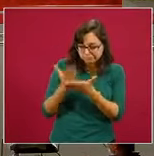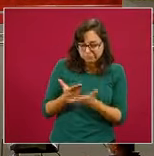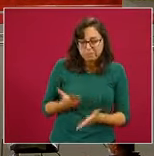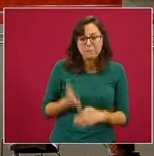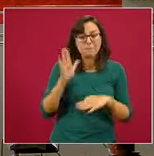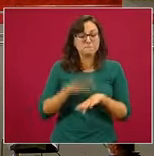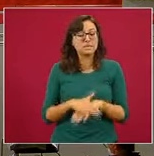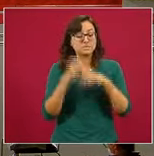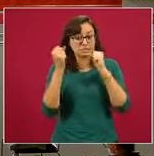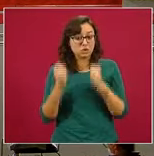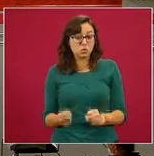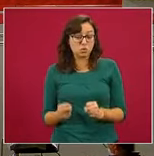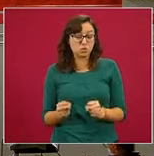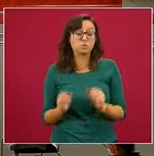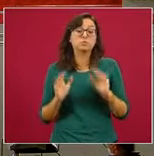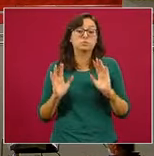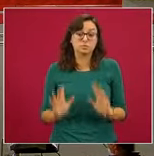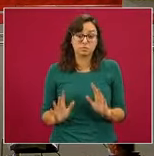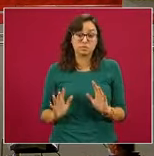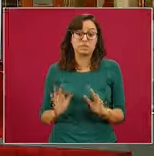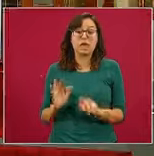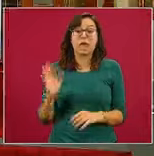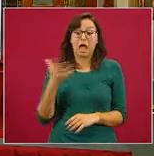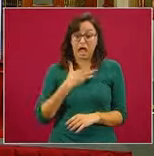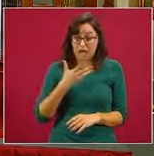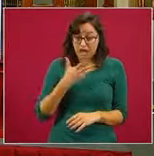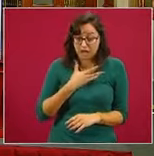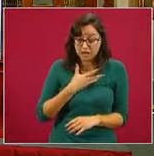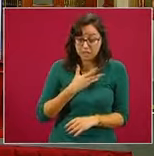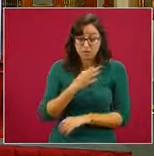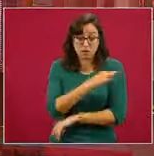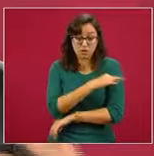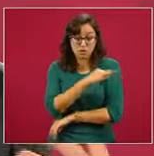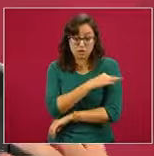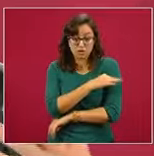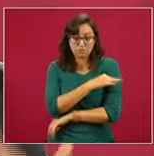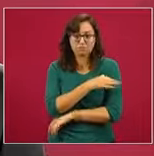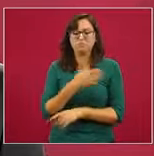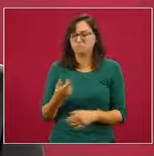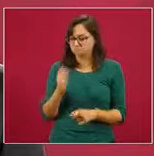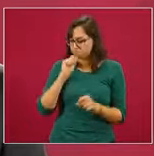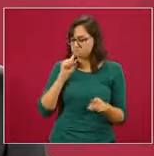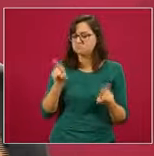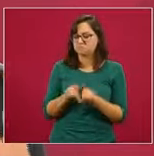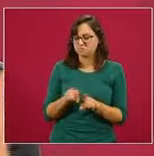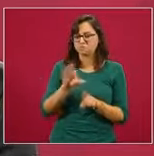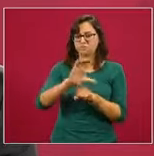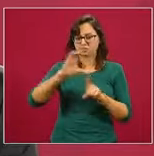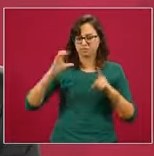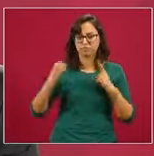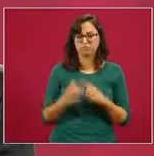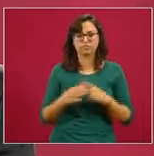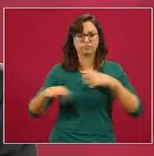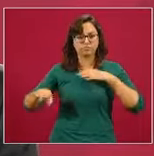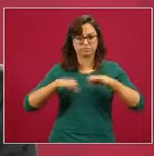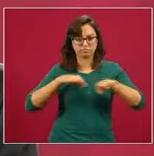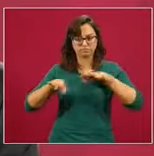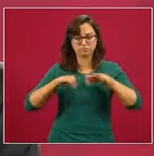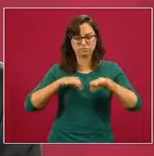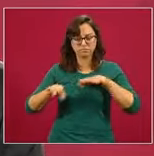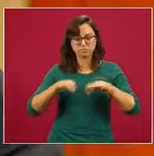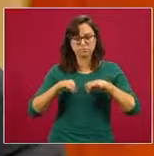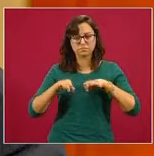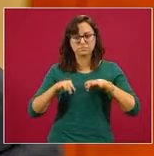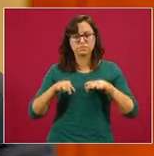antelación suficiente a la posibilidad de tener la vacuna, el propio comité trabaja para obtener